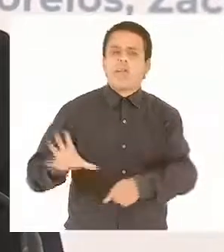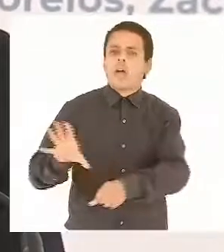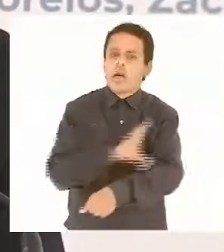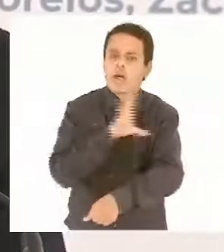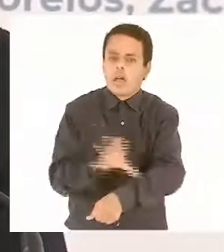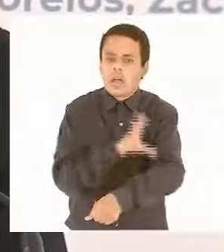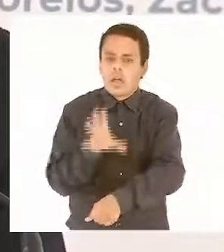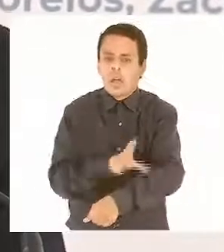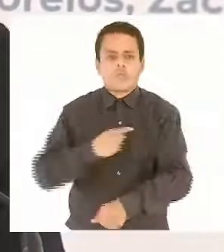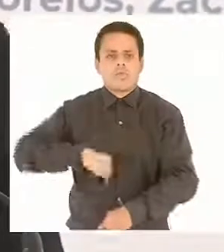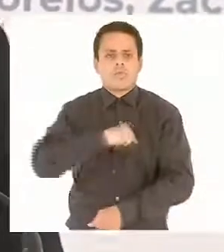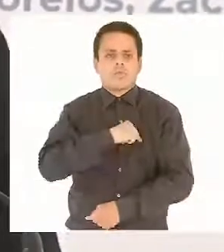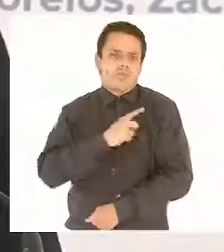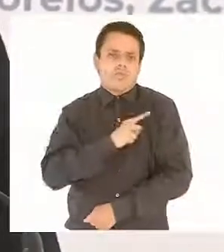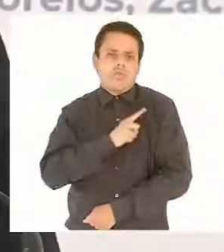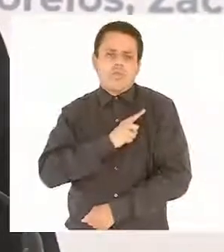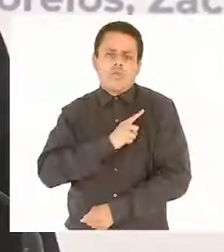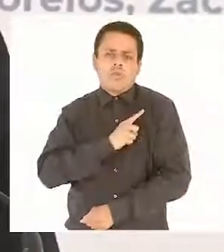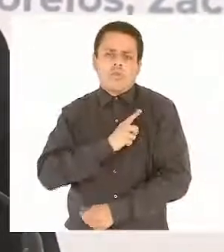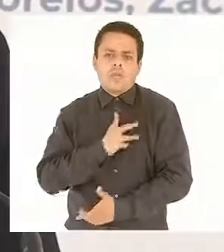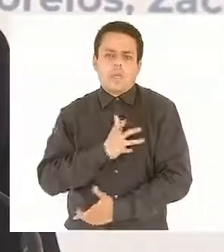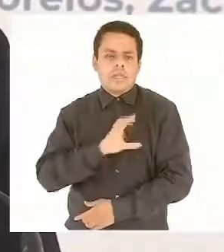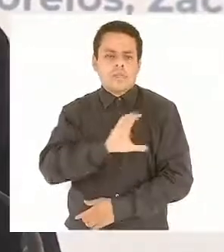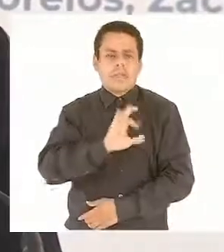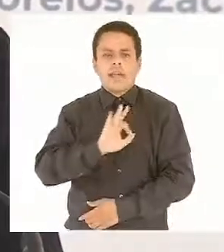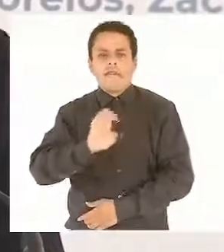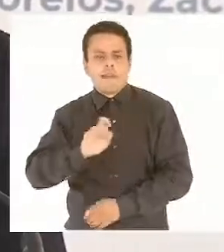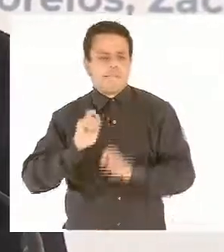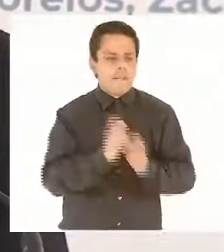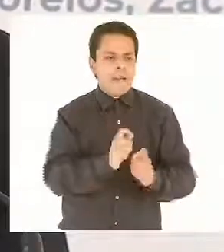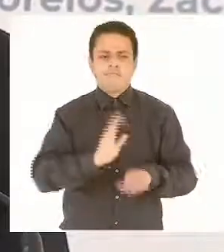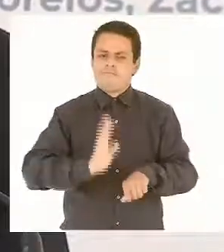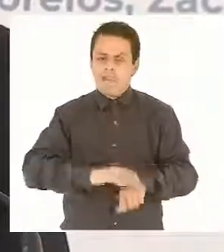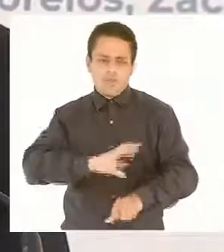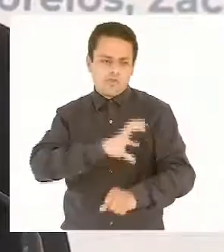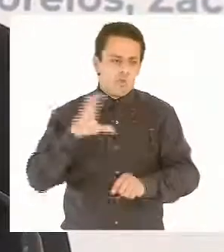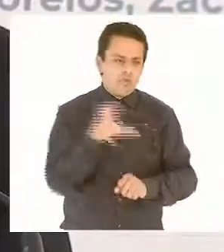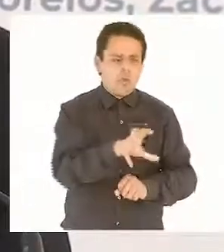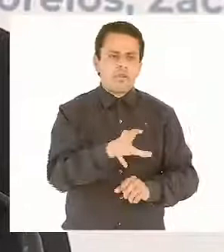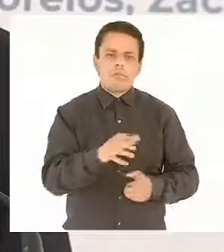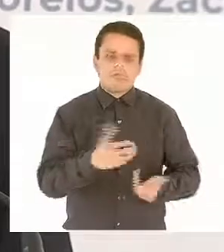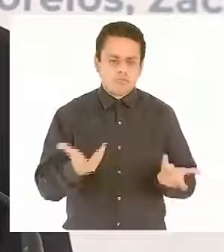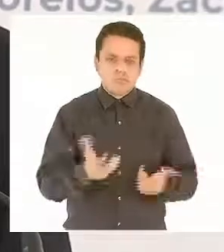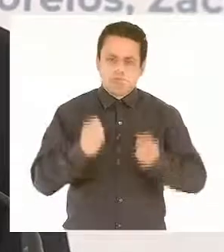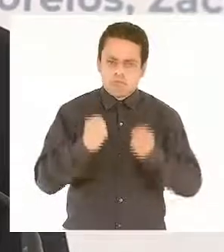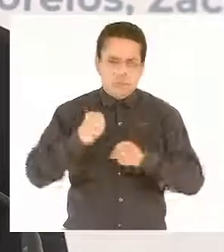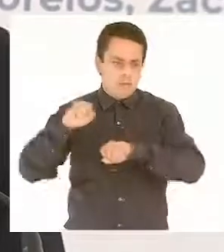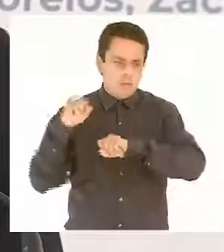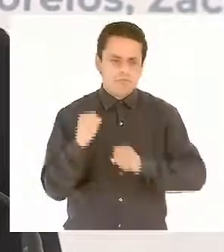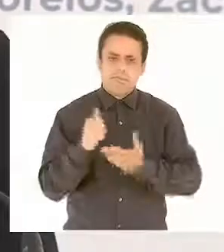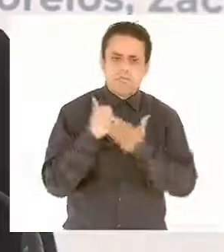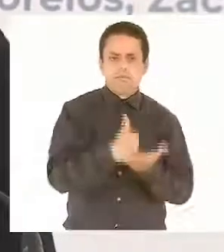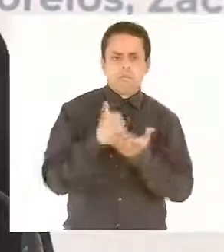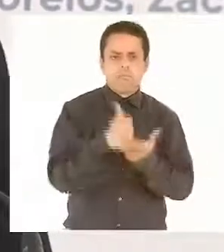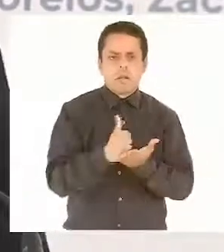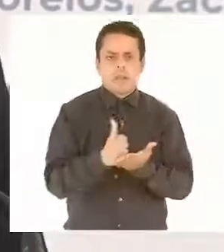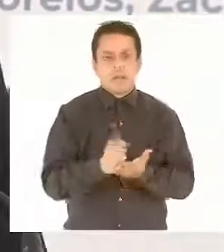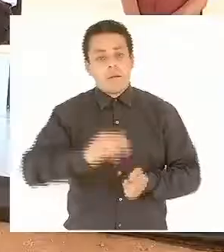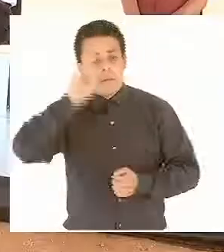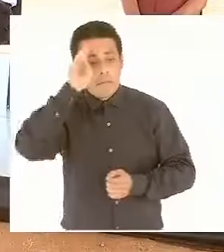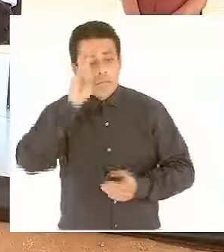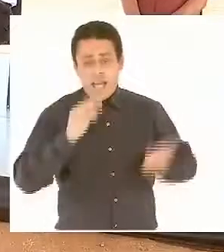eléctrica, fortalecer la Comisión Federal de Electricidad, ya no estar apostando como